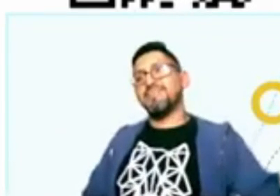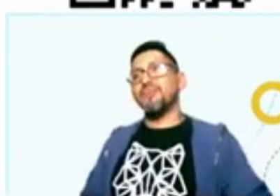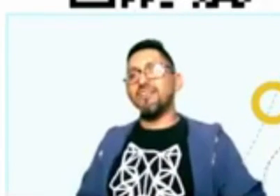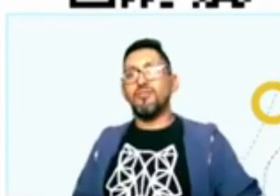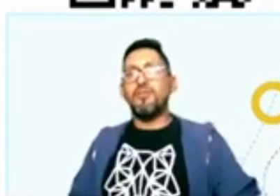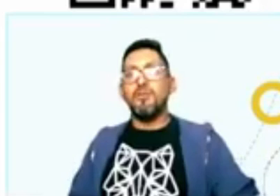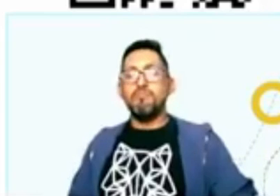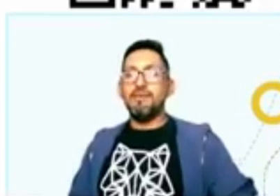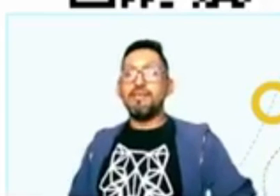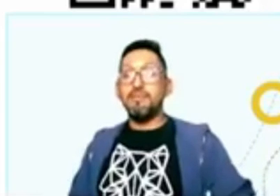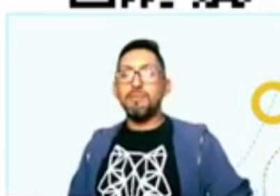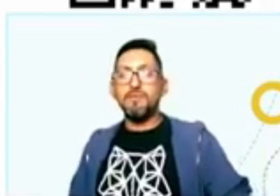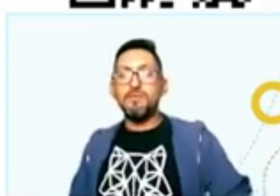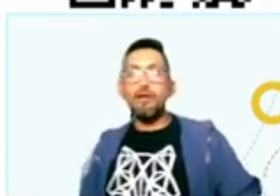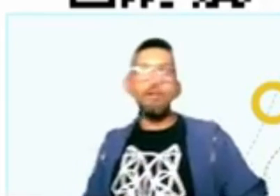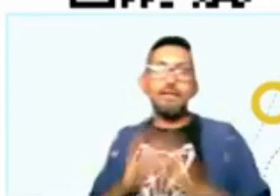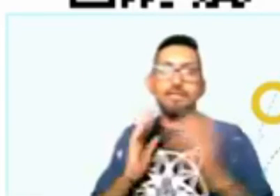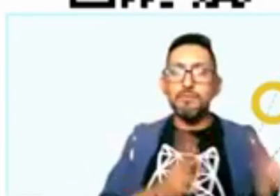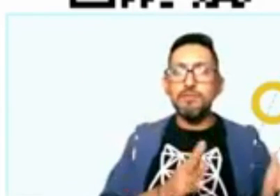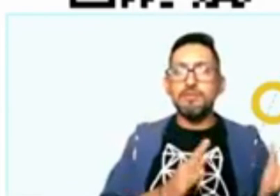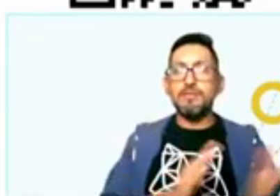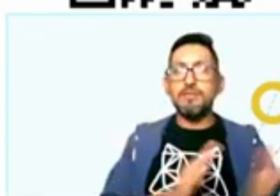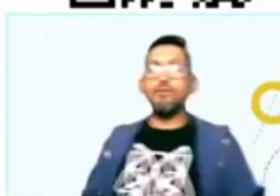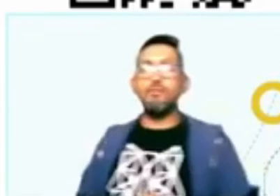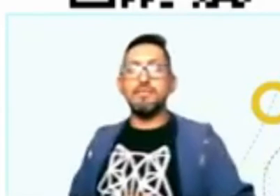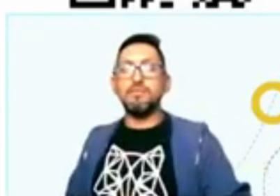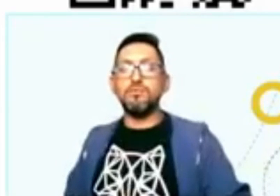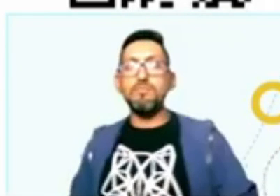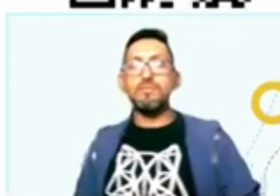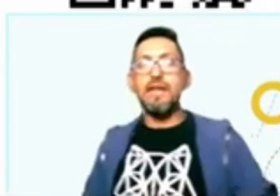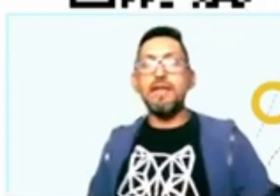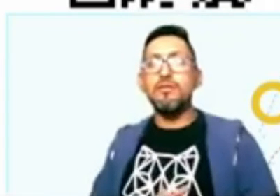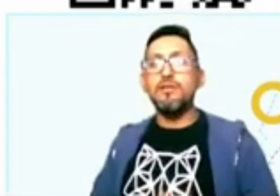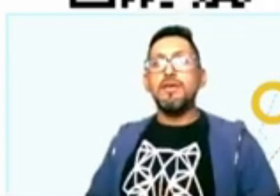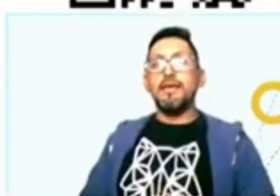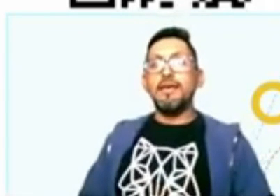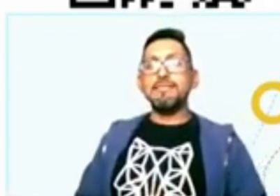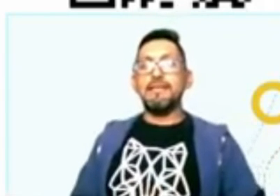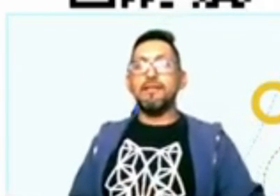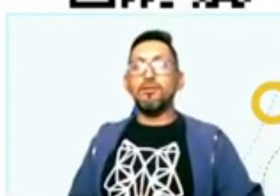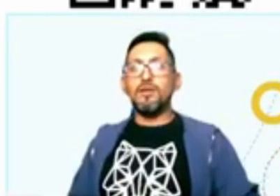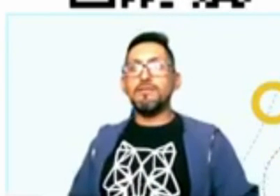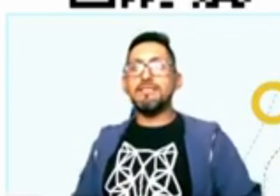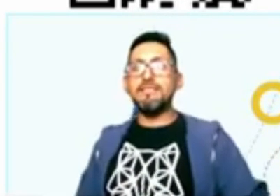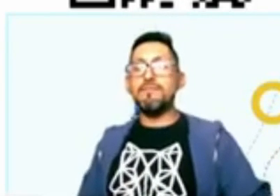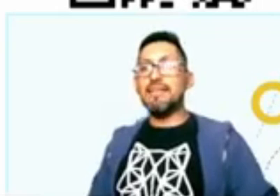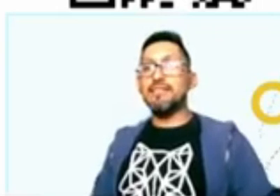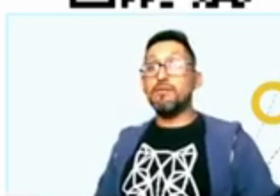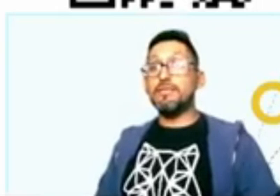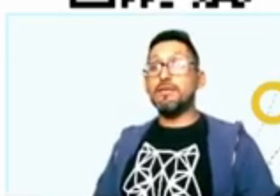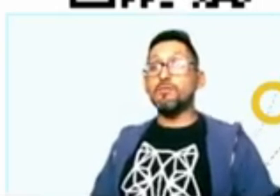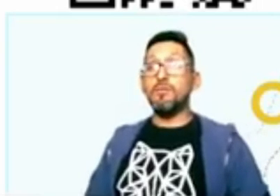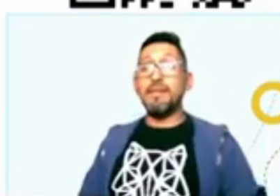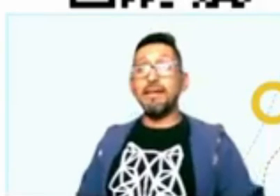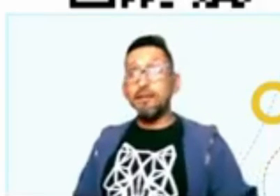estoy desarrollando mi actividad profesional ahorita. En este momento estoy desarrollando mis estudios de posgrado en el doctorado en ciencias ambientales de la